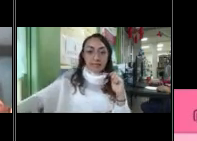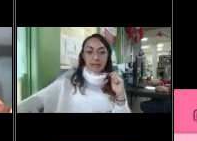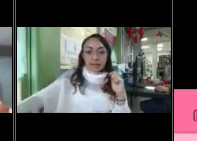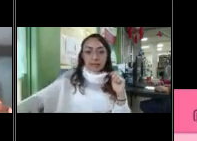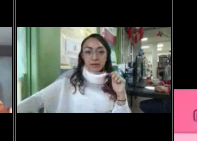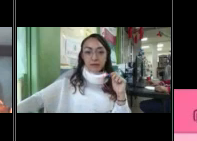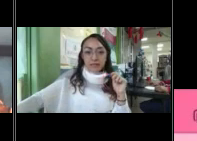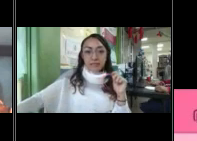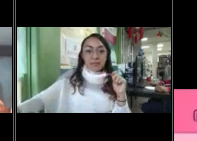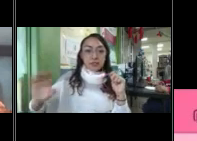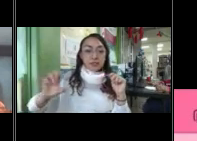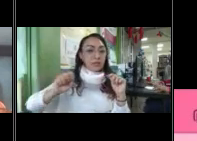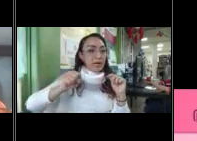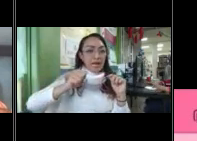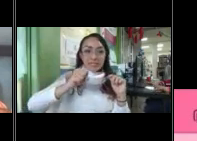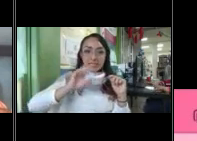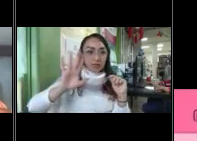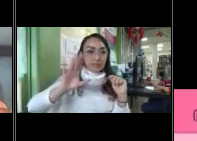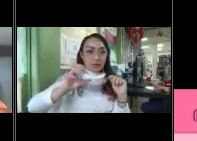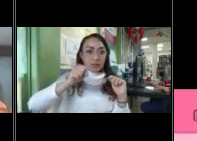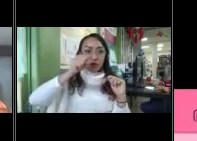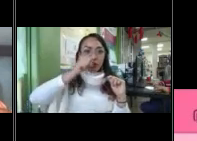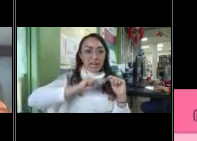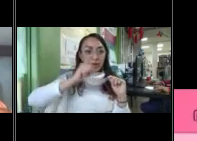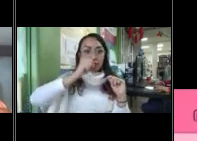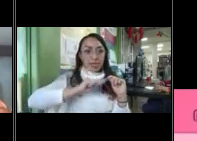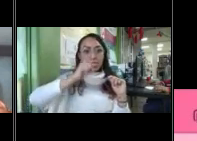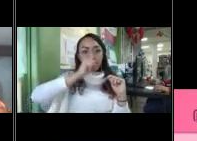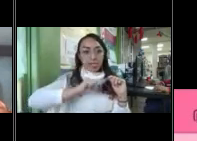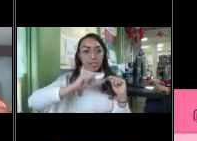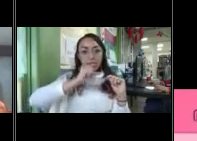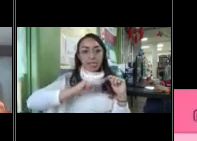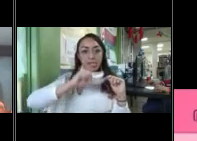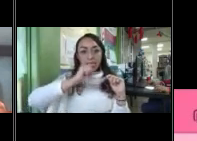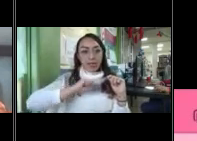ahí está. Y fíjense, el maestro Samuel hasta se lo saboreó, helado.